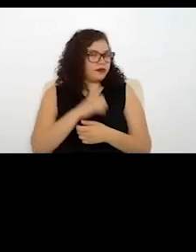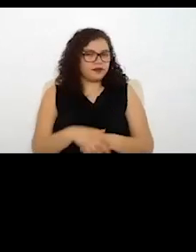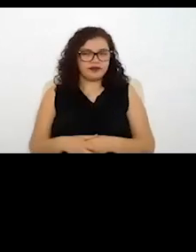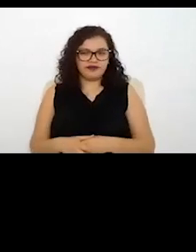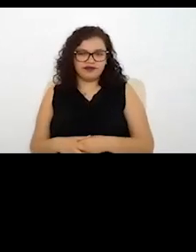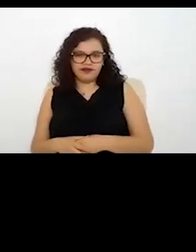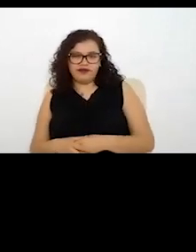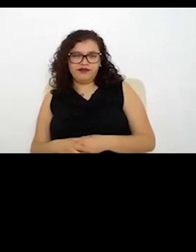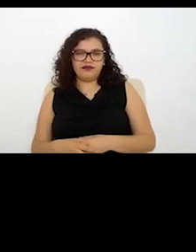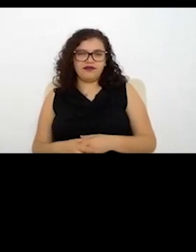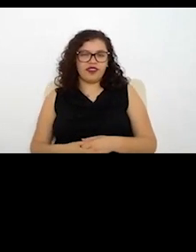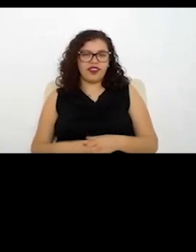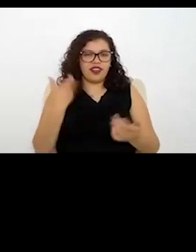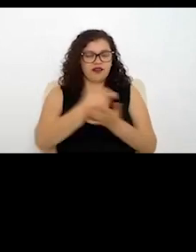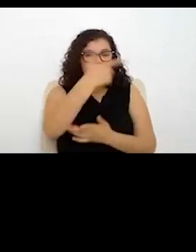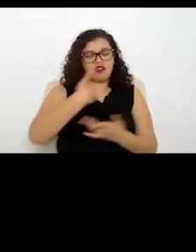salario es irrenunciable,